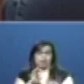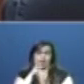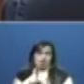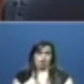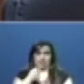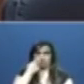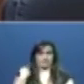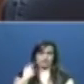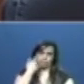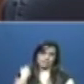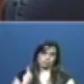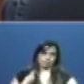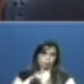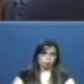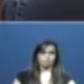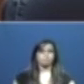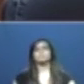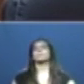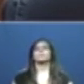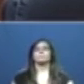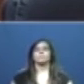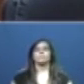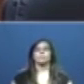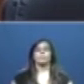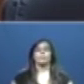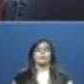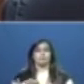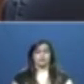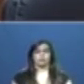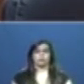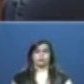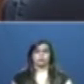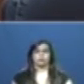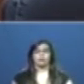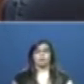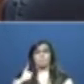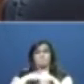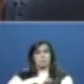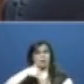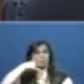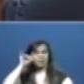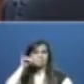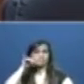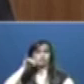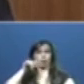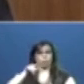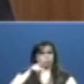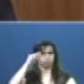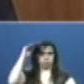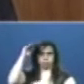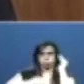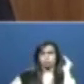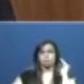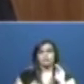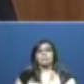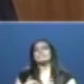en el año pasado así la significativa reducción de la prima de riesgo se ha traducido en facilitar